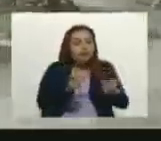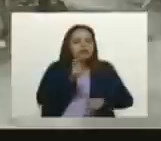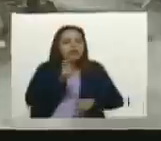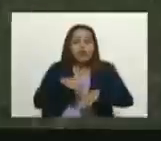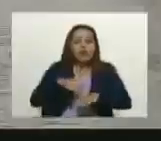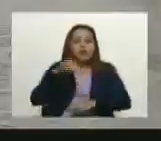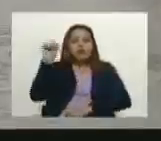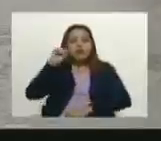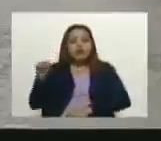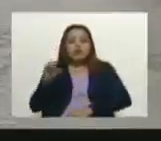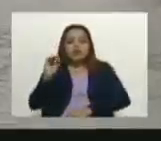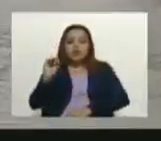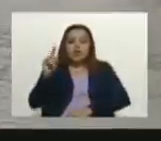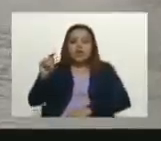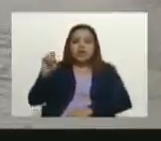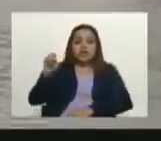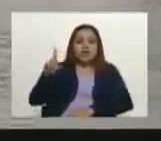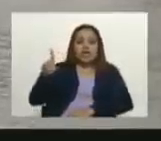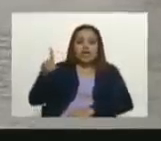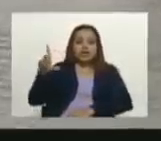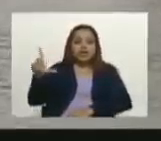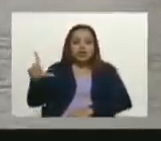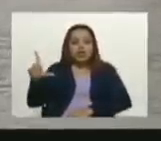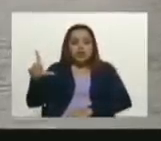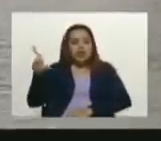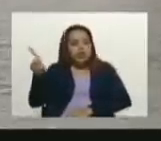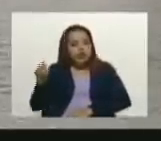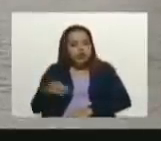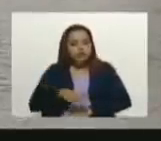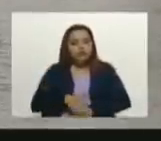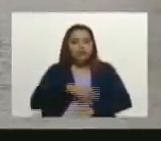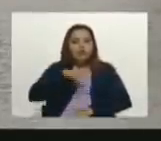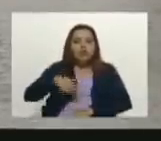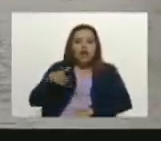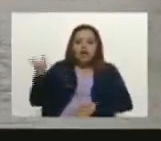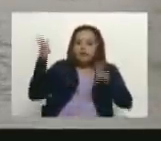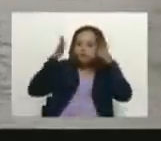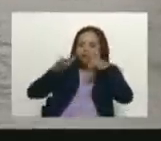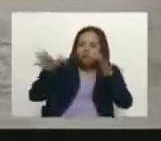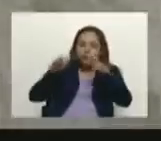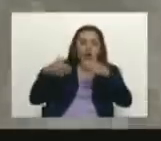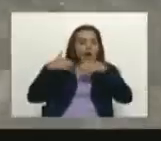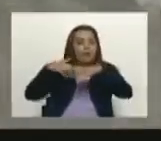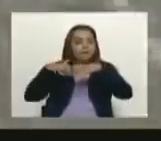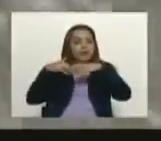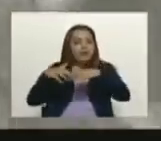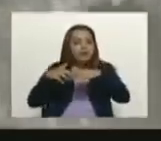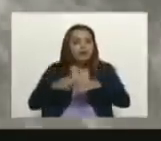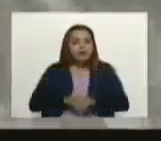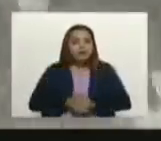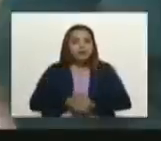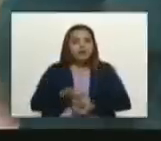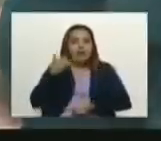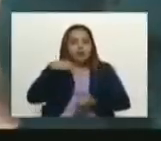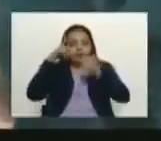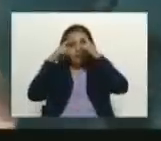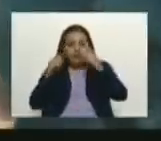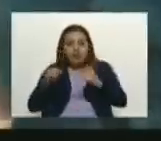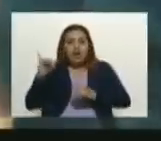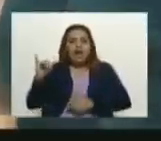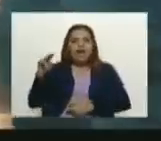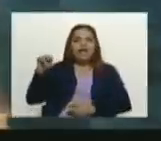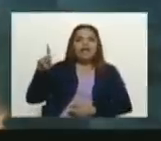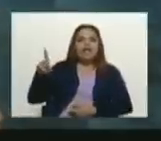Allí trabajamos. En primera instancia fuimos asesorados por una empresa que llevaron del INDER